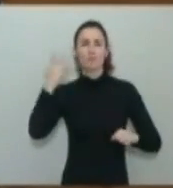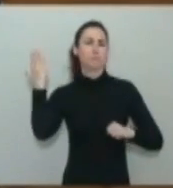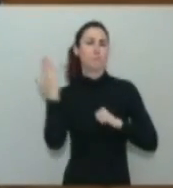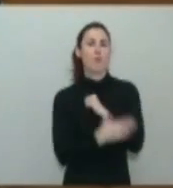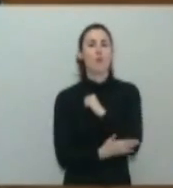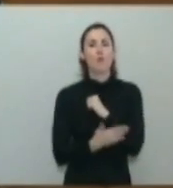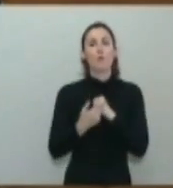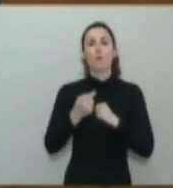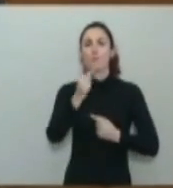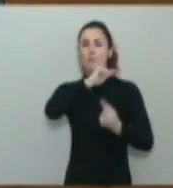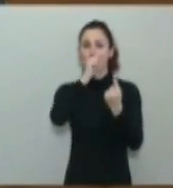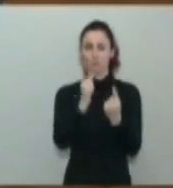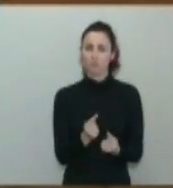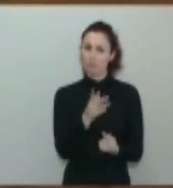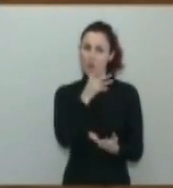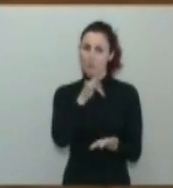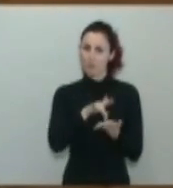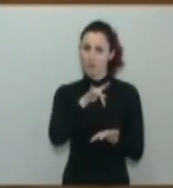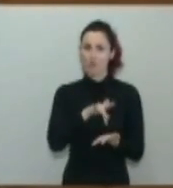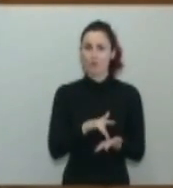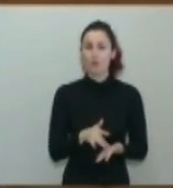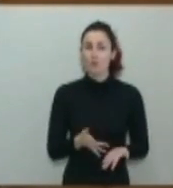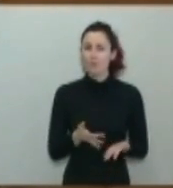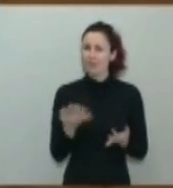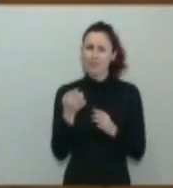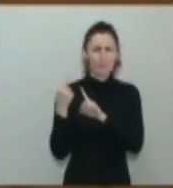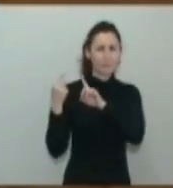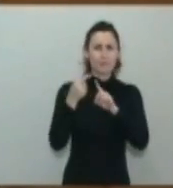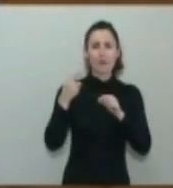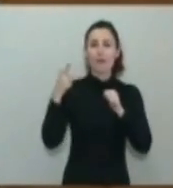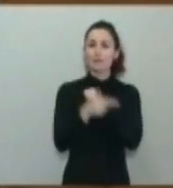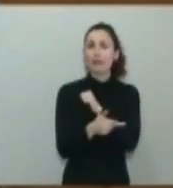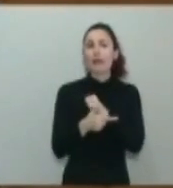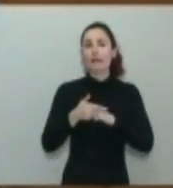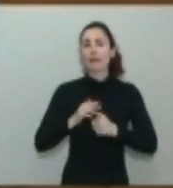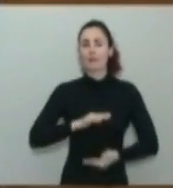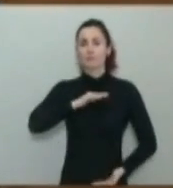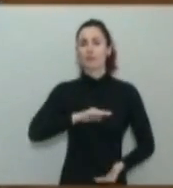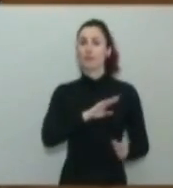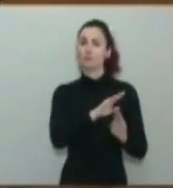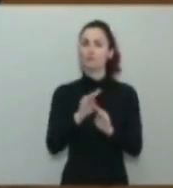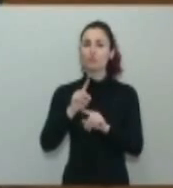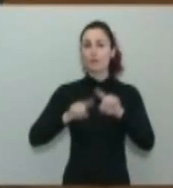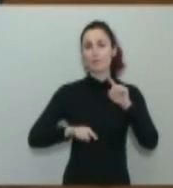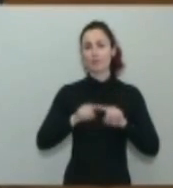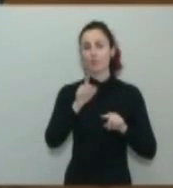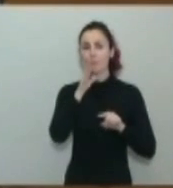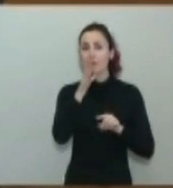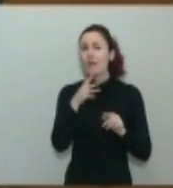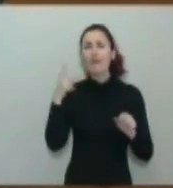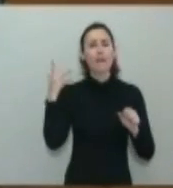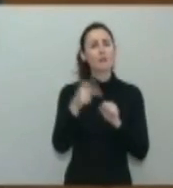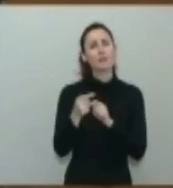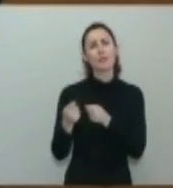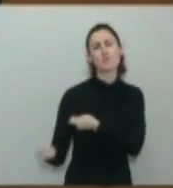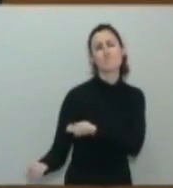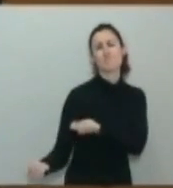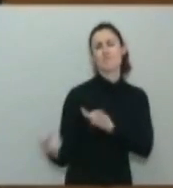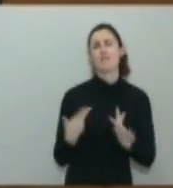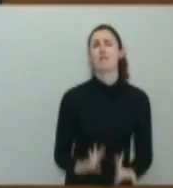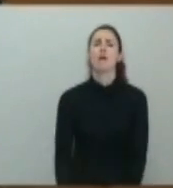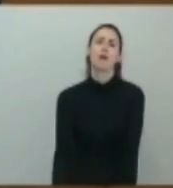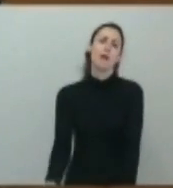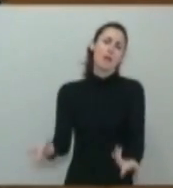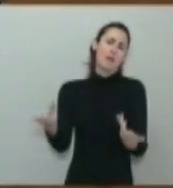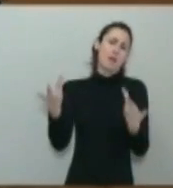presupuestarias por las que atravesamos, estas deberían de tratar de evitar, en la medida de lo posible, el traslado total de la